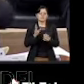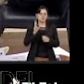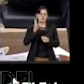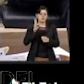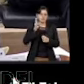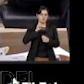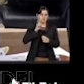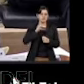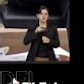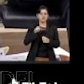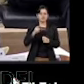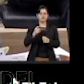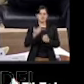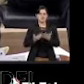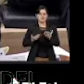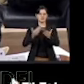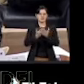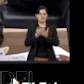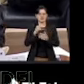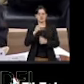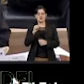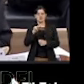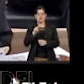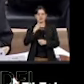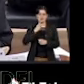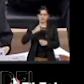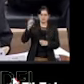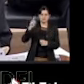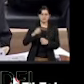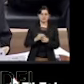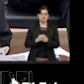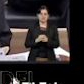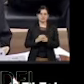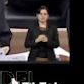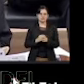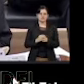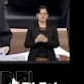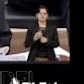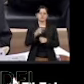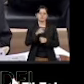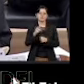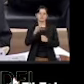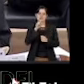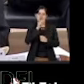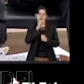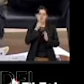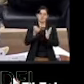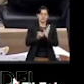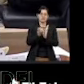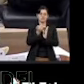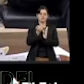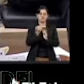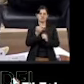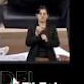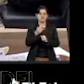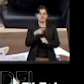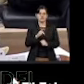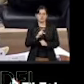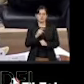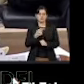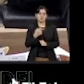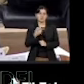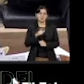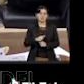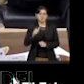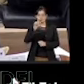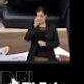presenta Acción Nacional una queja, expedito. Se toman determinaciones. Pero con nosotros no los ven, no las oyen,